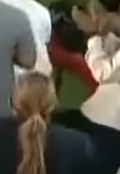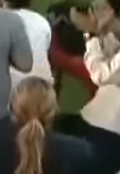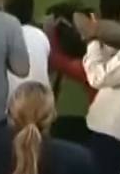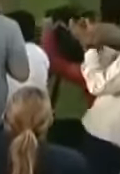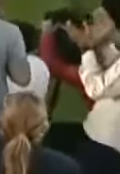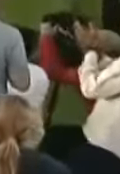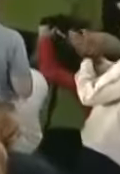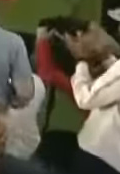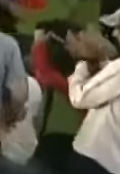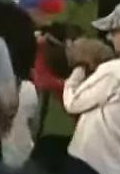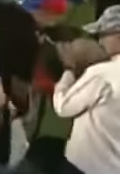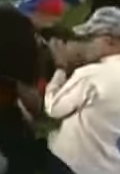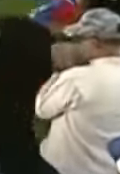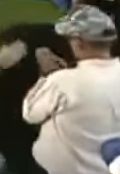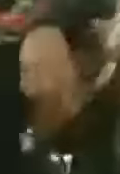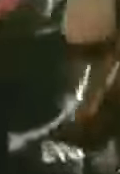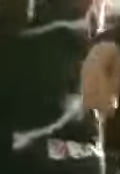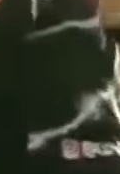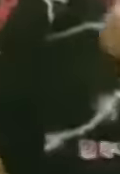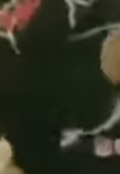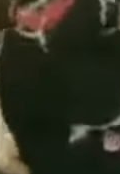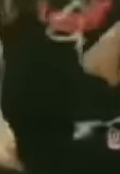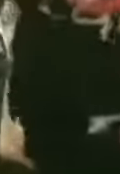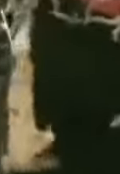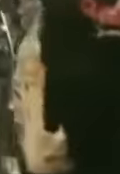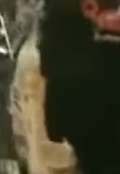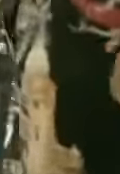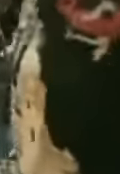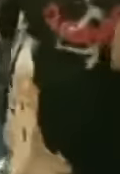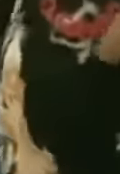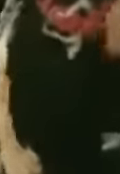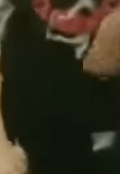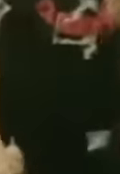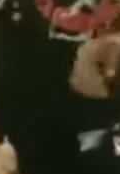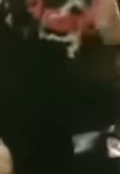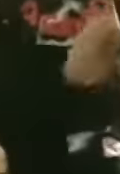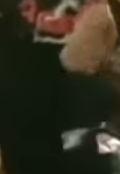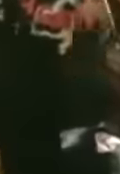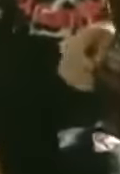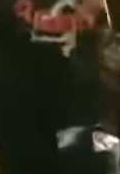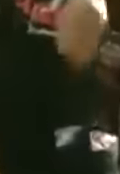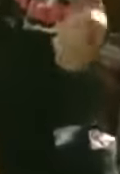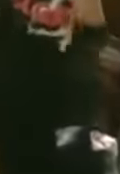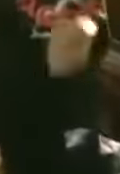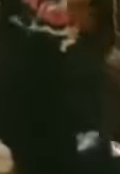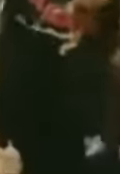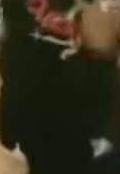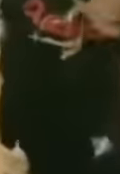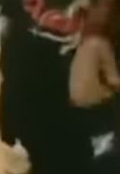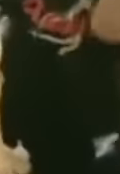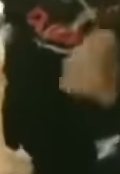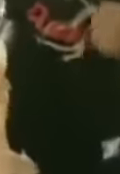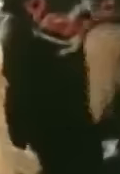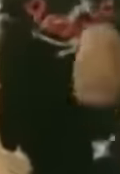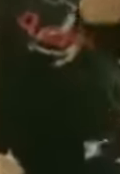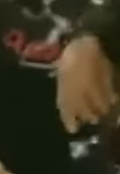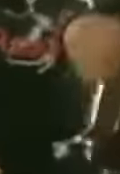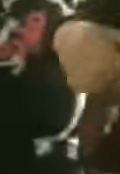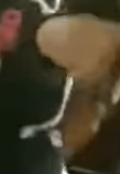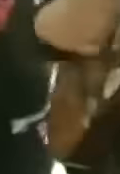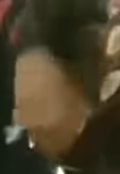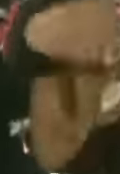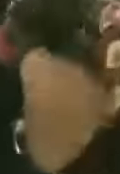esta entidad, de este gran regalo que se le da al pueblo venezolano. En tan solo